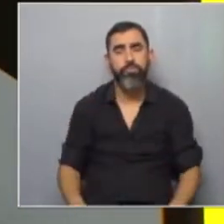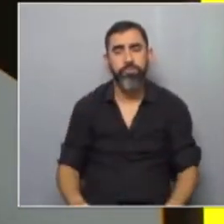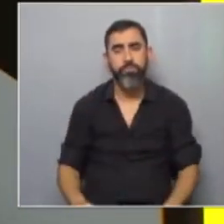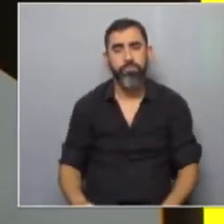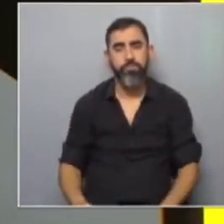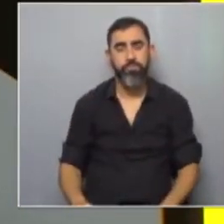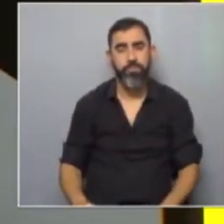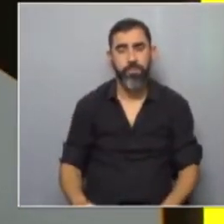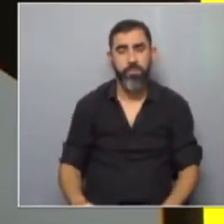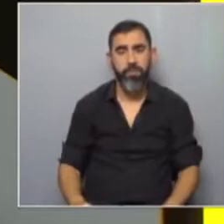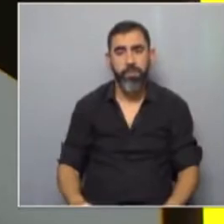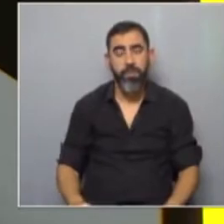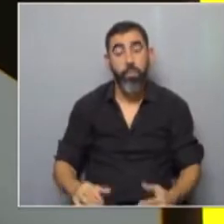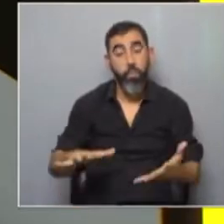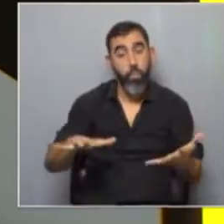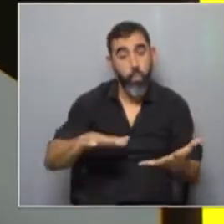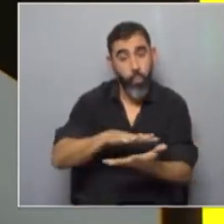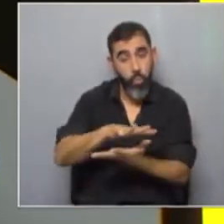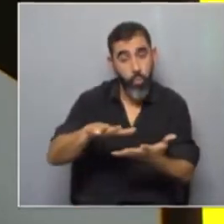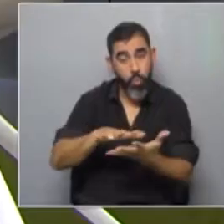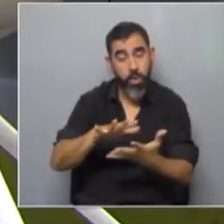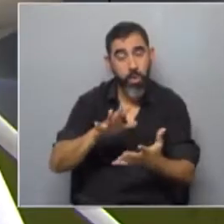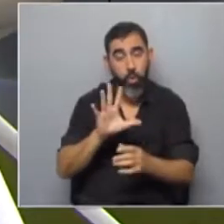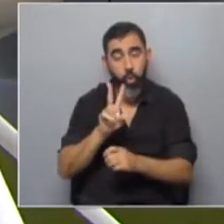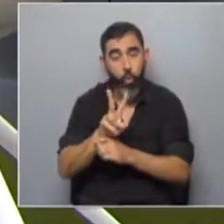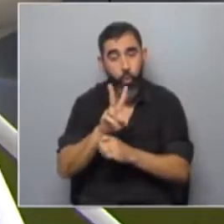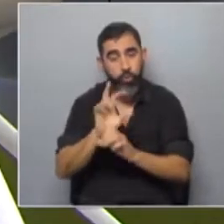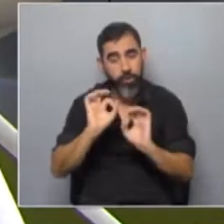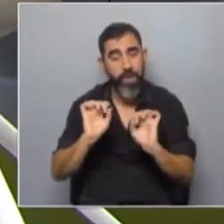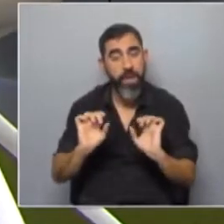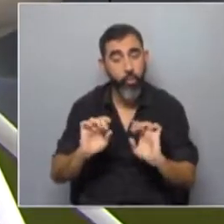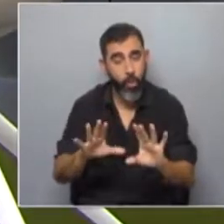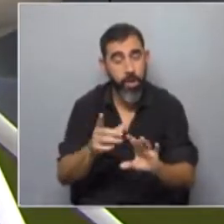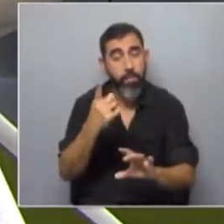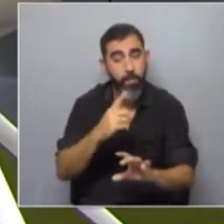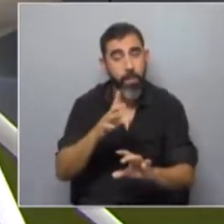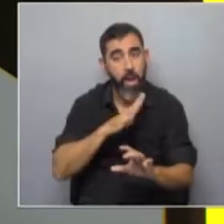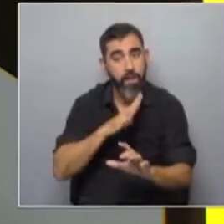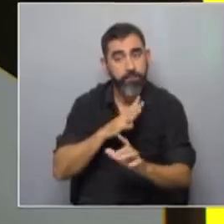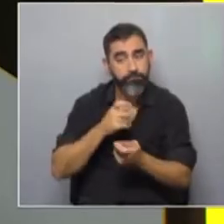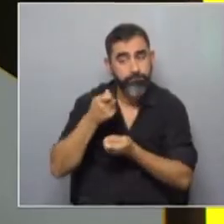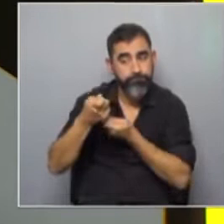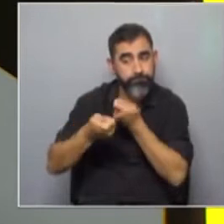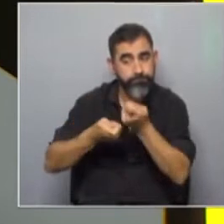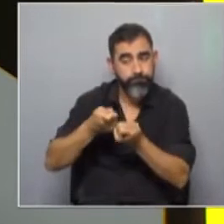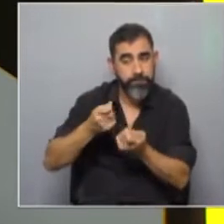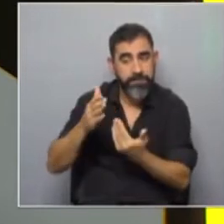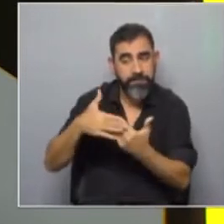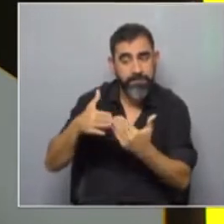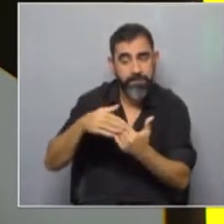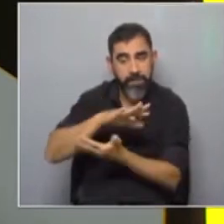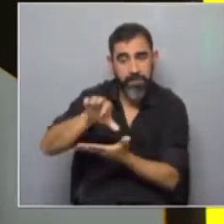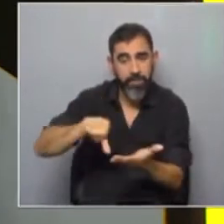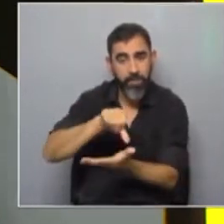antes, hubiéramos hecho la carrera correspondiente para ser serenos. Hubieran esperado el tamanduá en un hotel de las termas, por ejemplo. Exacto. El aguaraguazú.